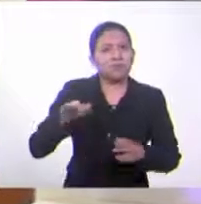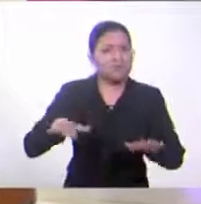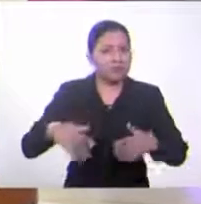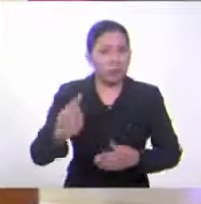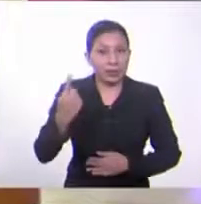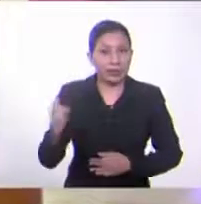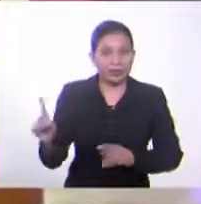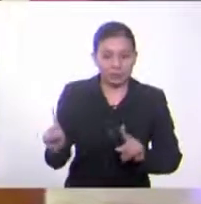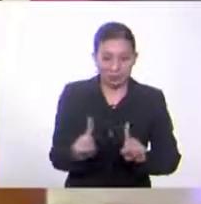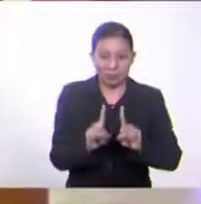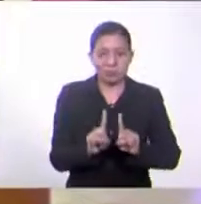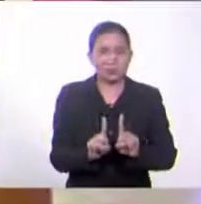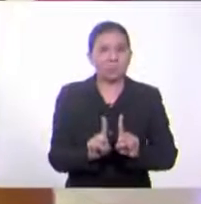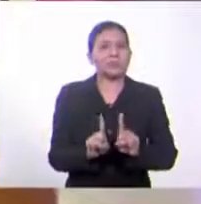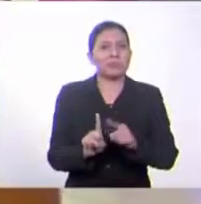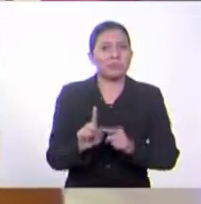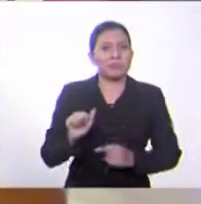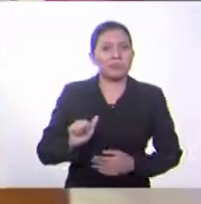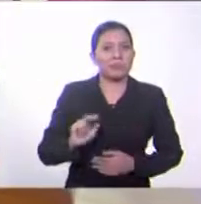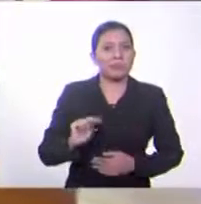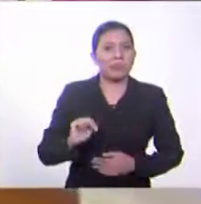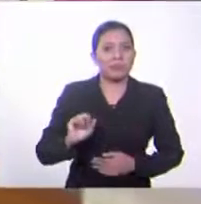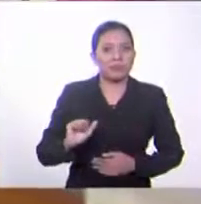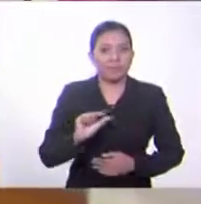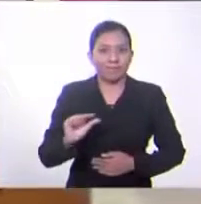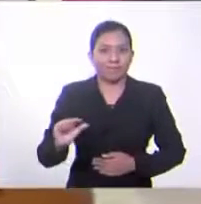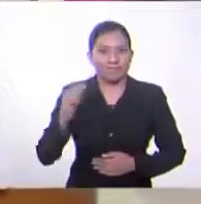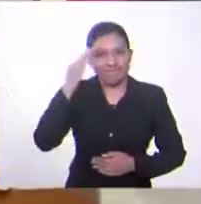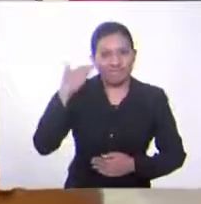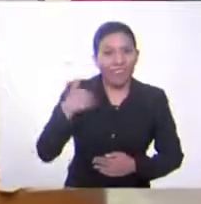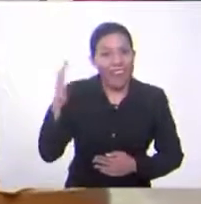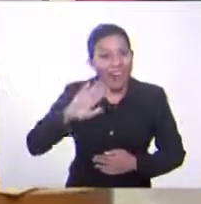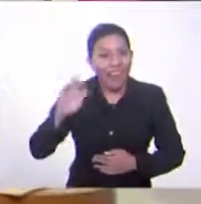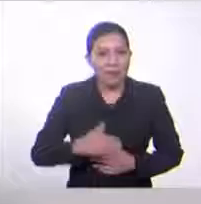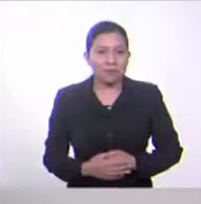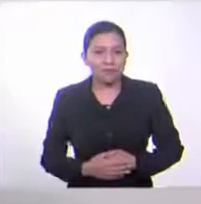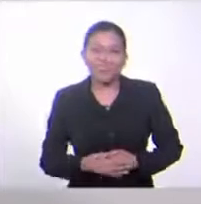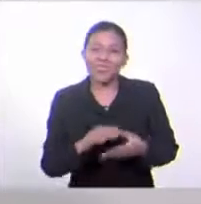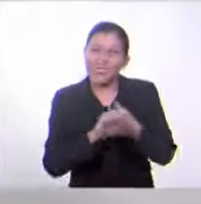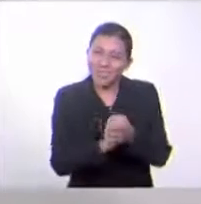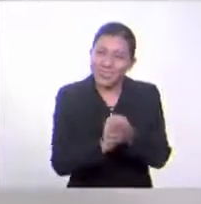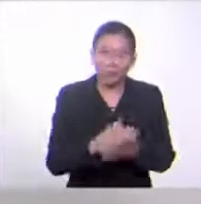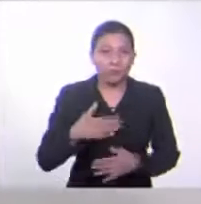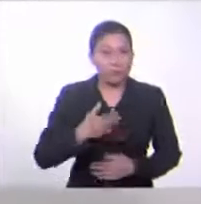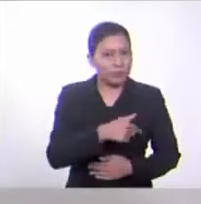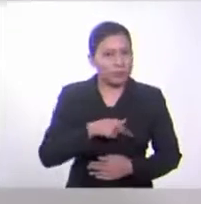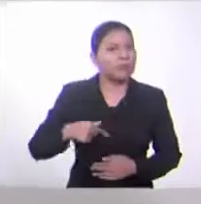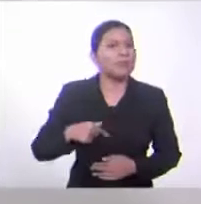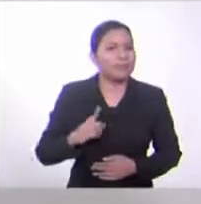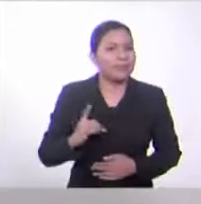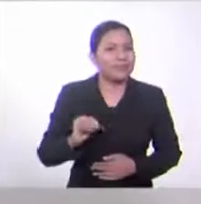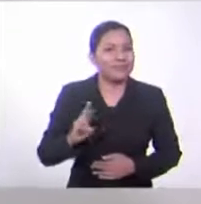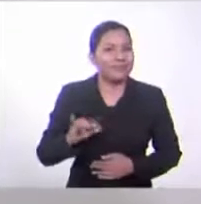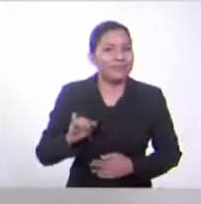acompaña Ana Argueta. Mucho gusto, jóvenes. Igual un gusto. Recuerden, mi nombre es Doris